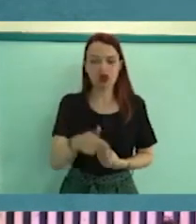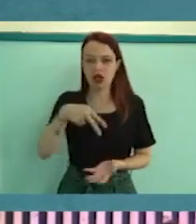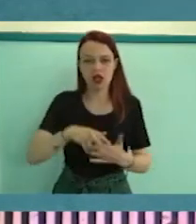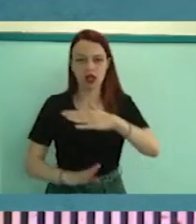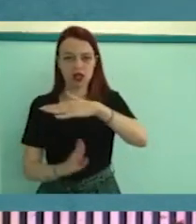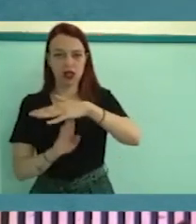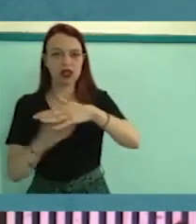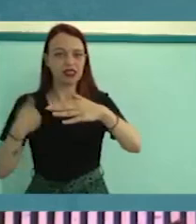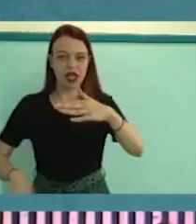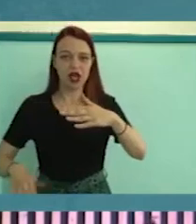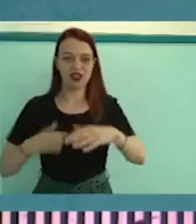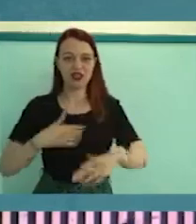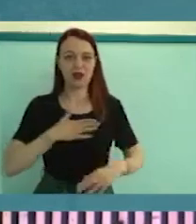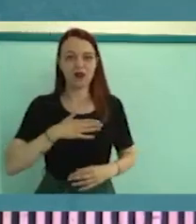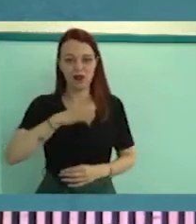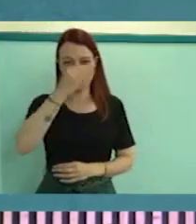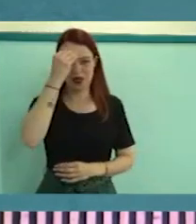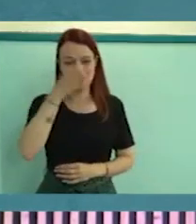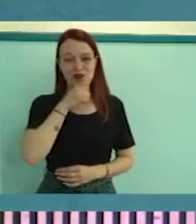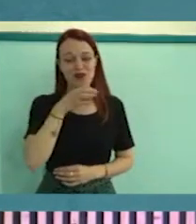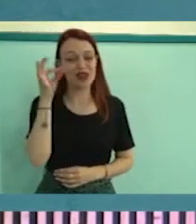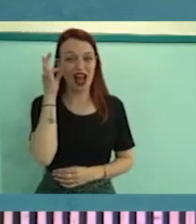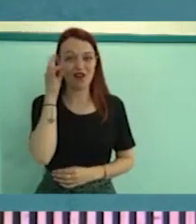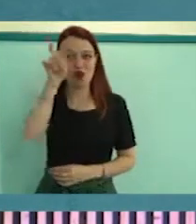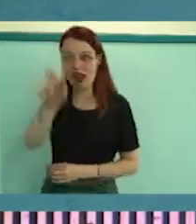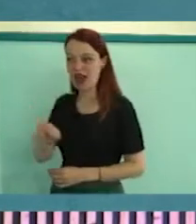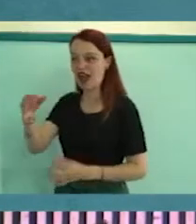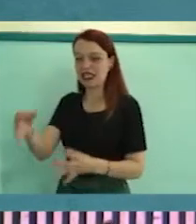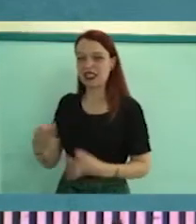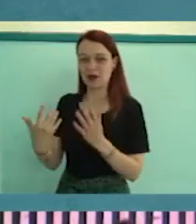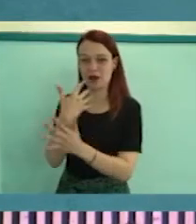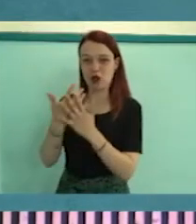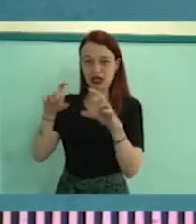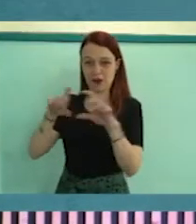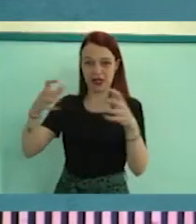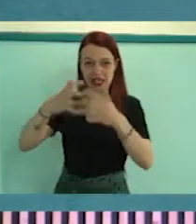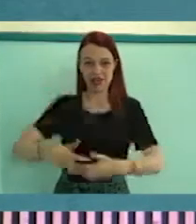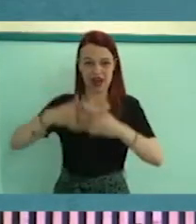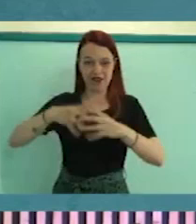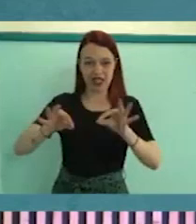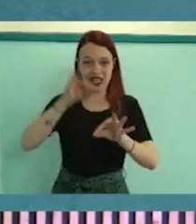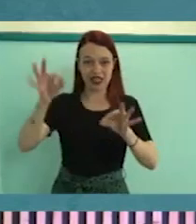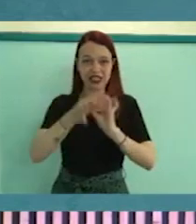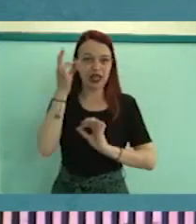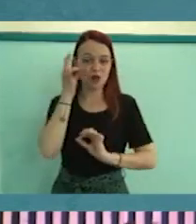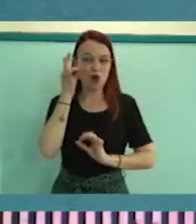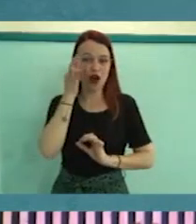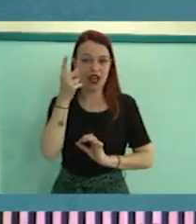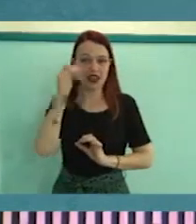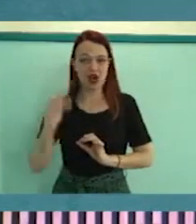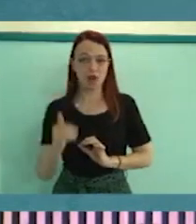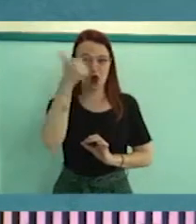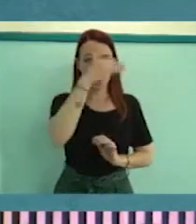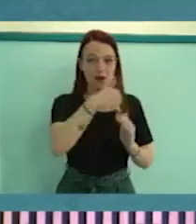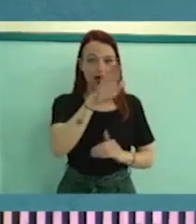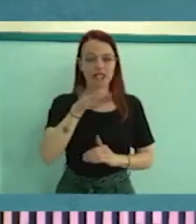hablar de esto siempre pienso en mi abuela virtu que tiene 93 años y ella siempre me cuenta como en su empresa en su fábrica textil las mujeres cobraban menos que los hombres y